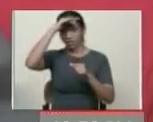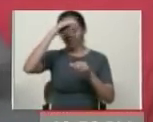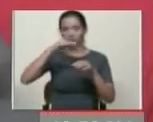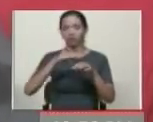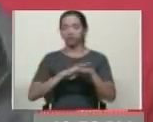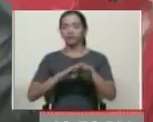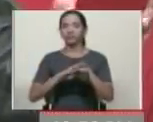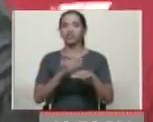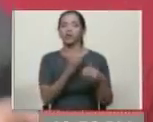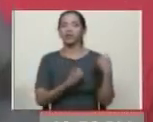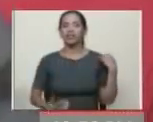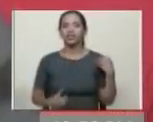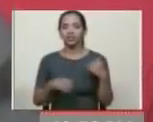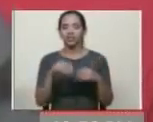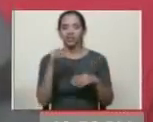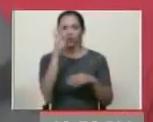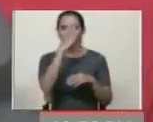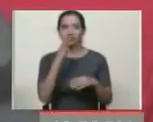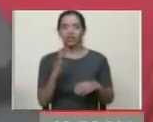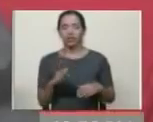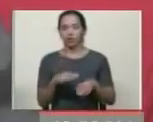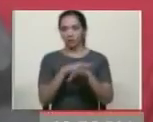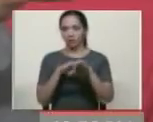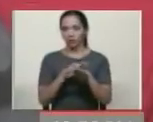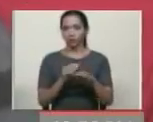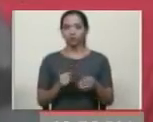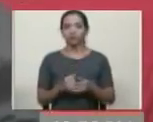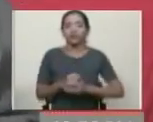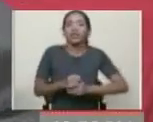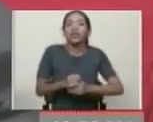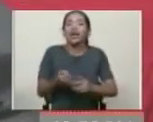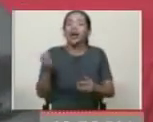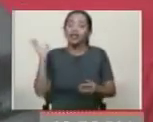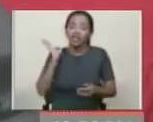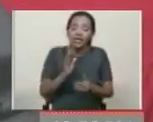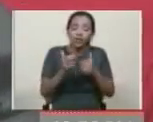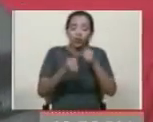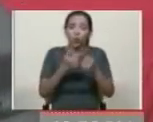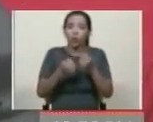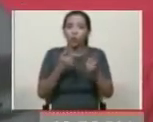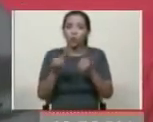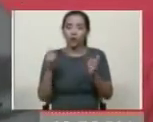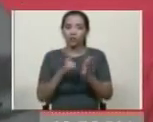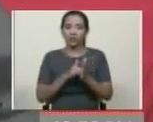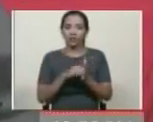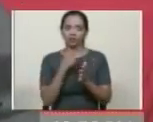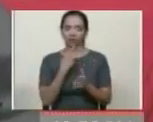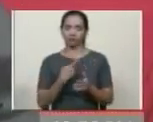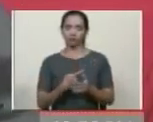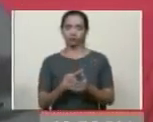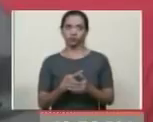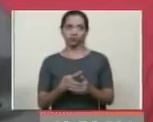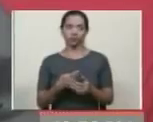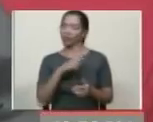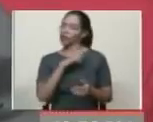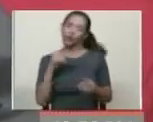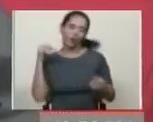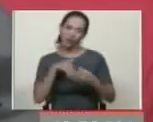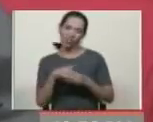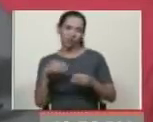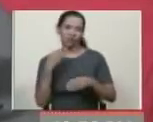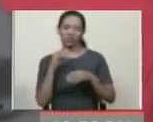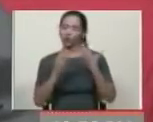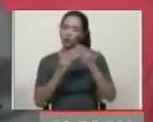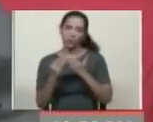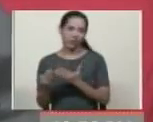a los 5 minutos me estaba llegando un WhatsApp con un audio de Bolsonaro. Decía, no votes por comunista, vermelho,